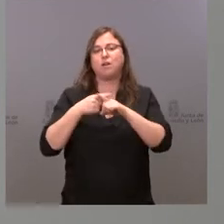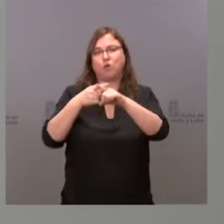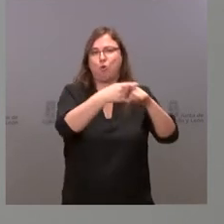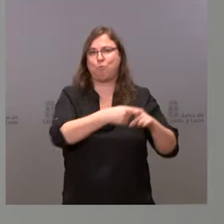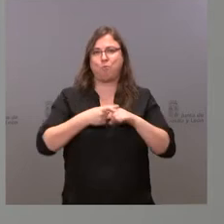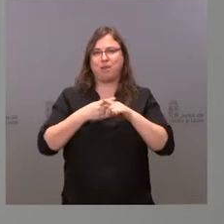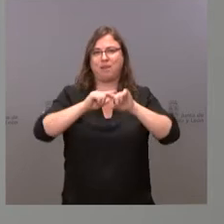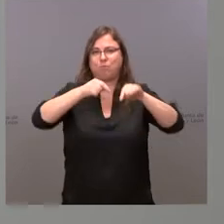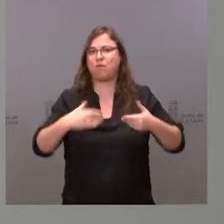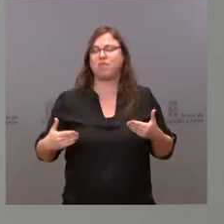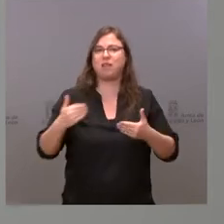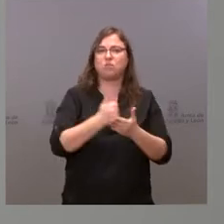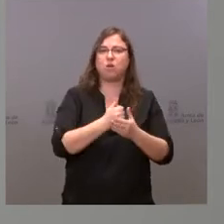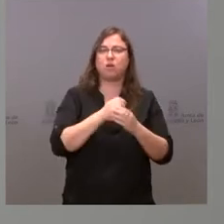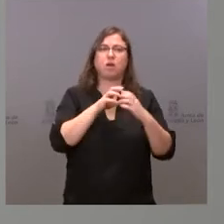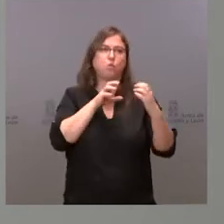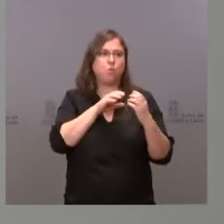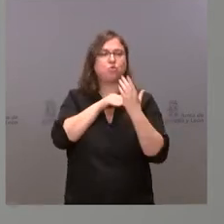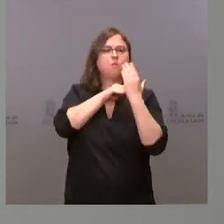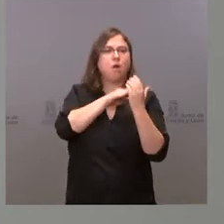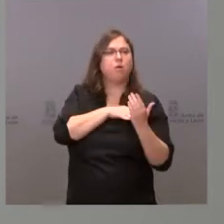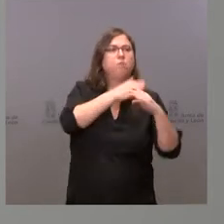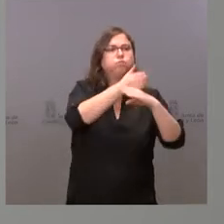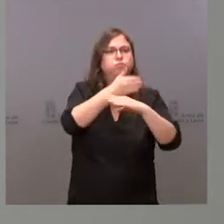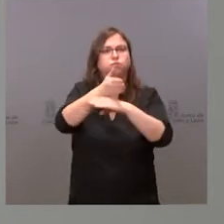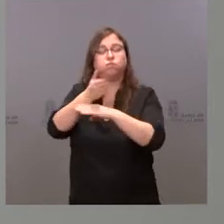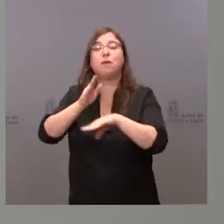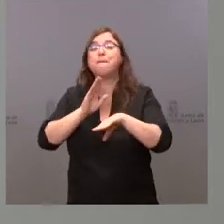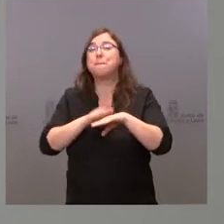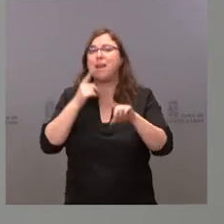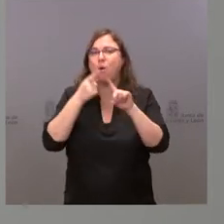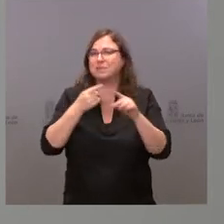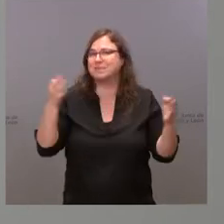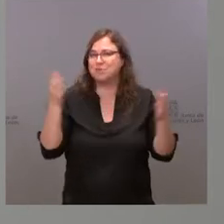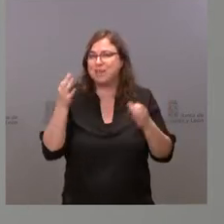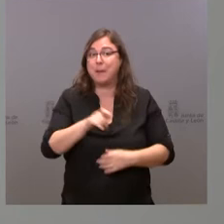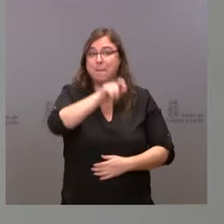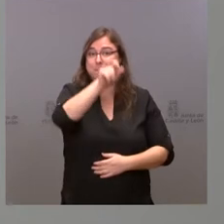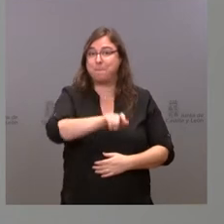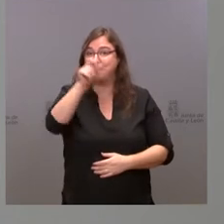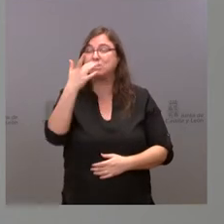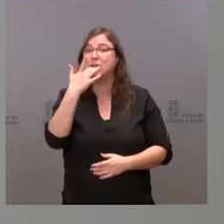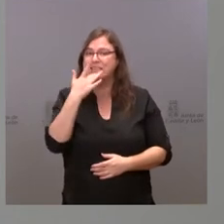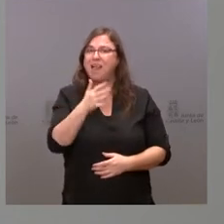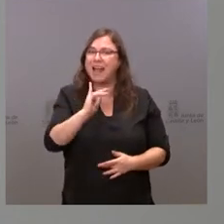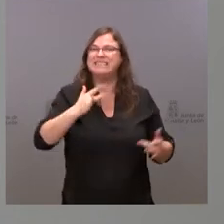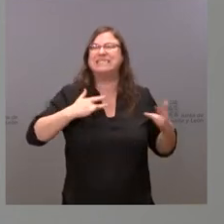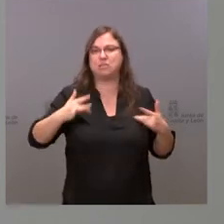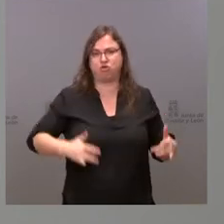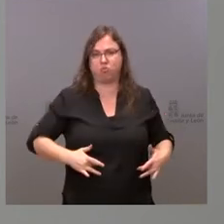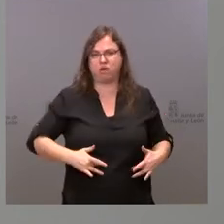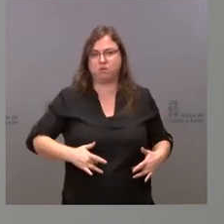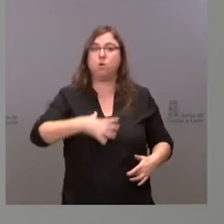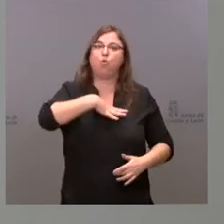provincias y están destinadas para aquellas personas que tengan síntomas compatibles con la